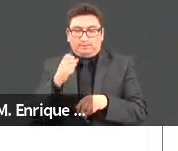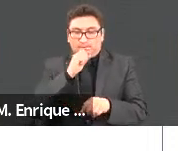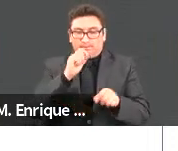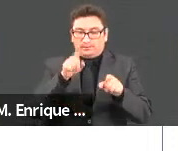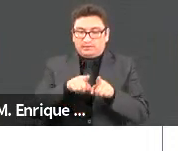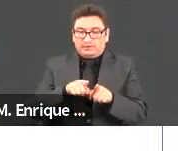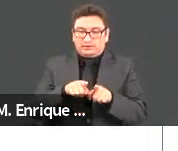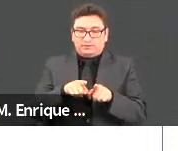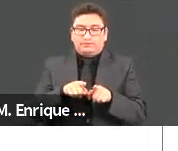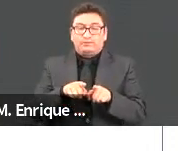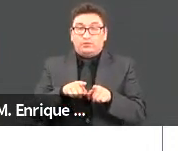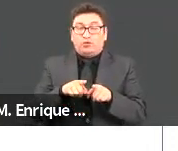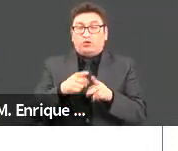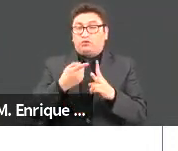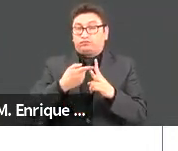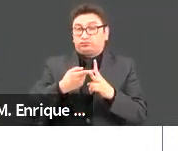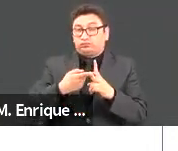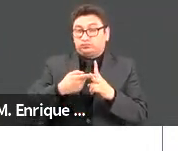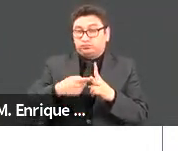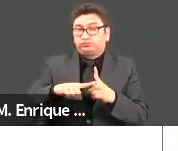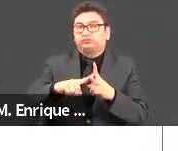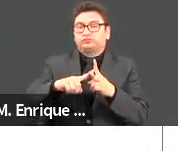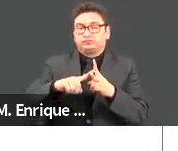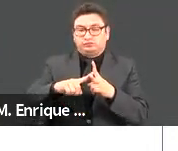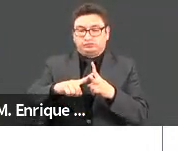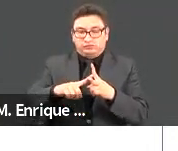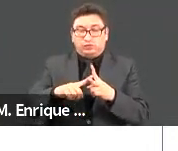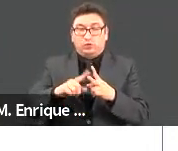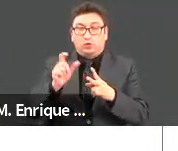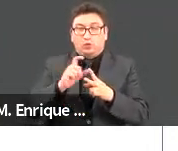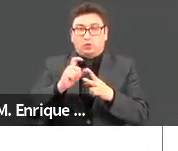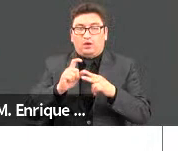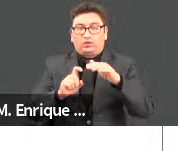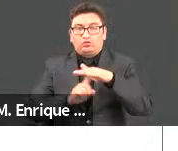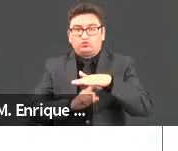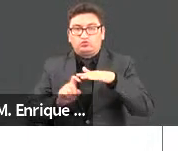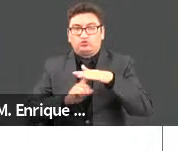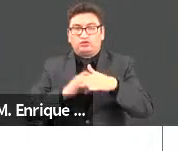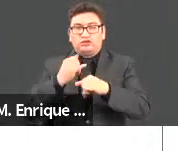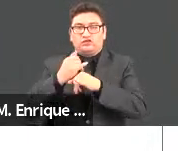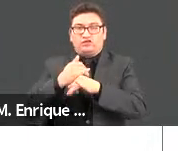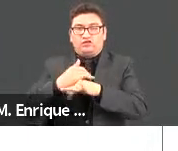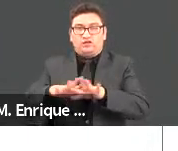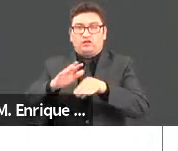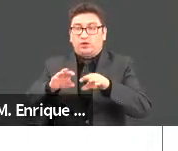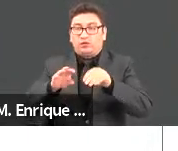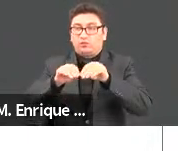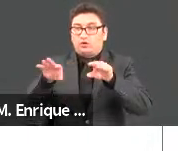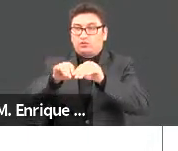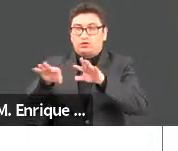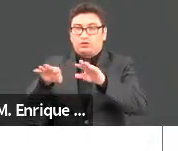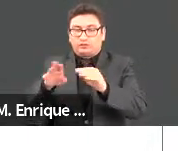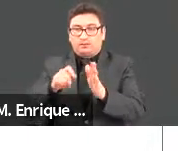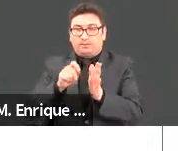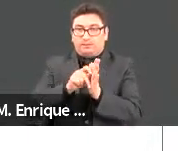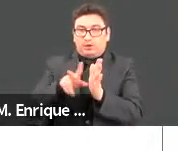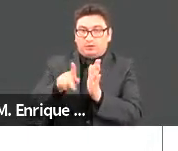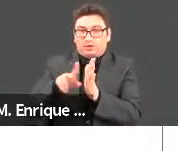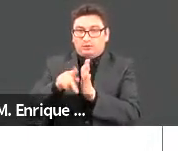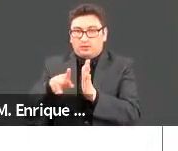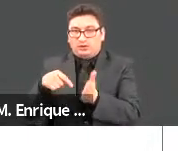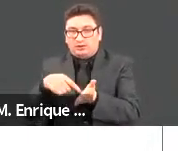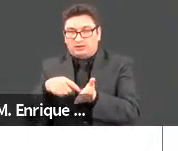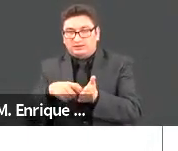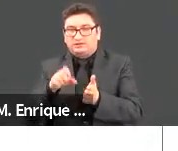se inició con la digitalización de la información publicada tanto en el Semanario Judicial de la